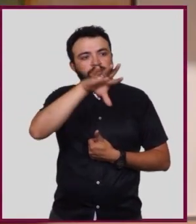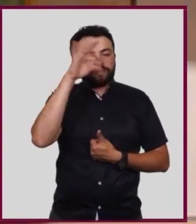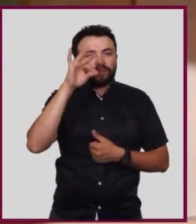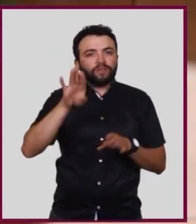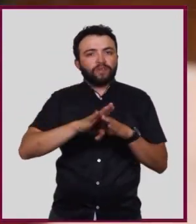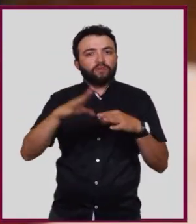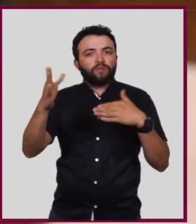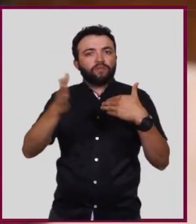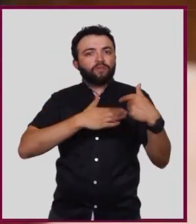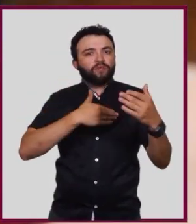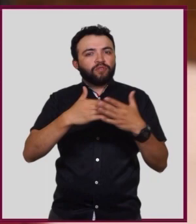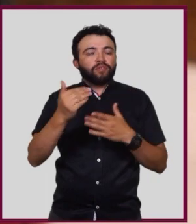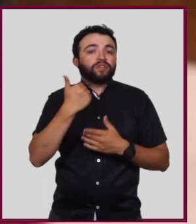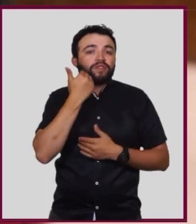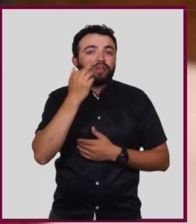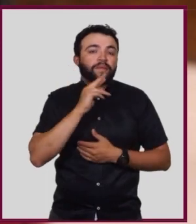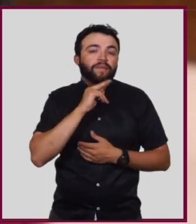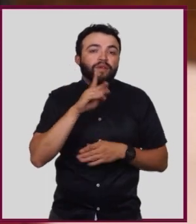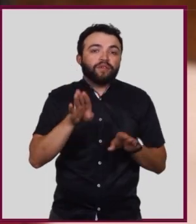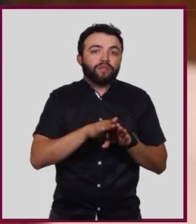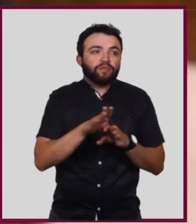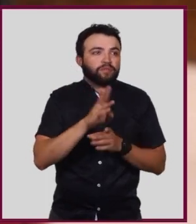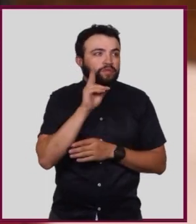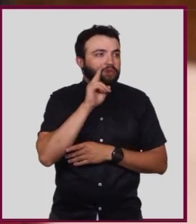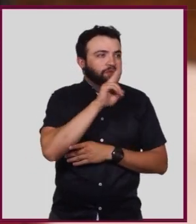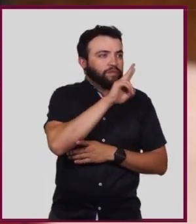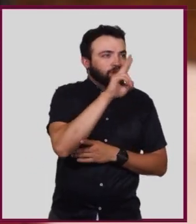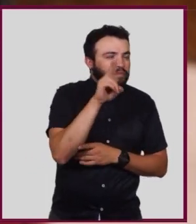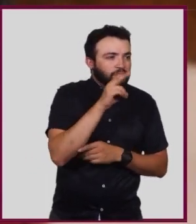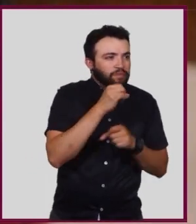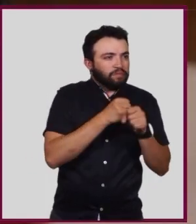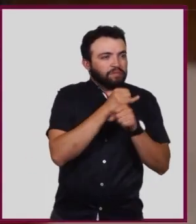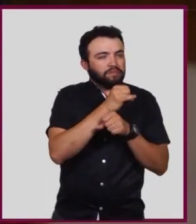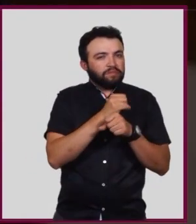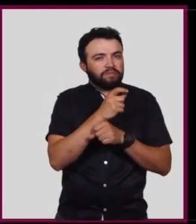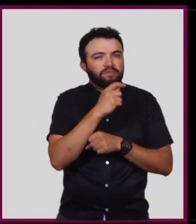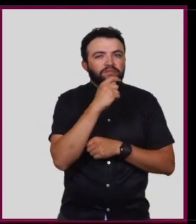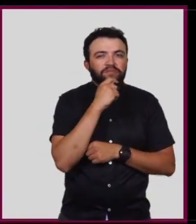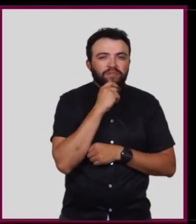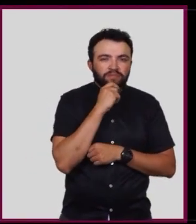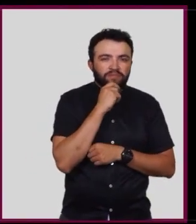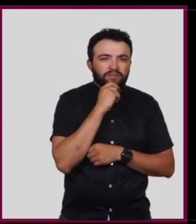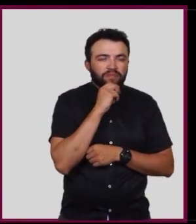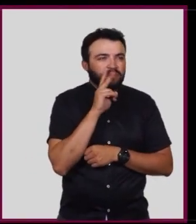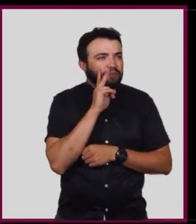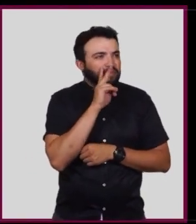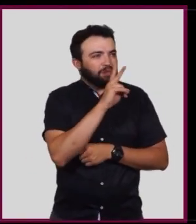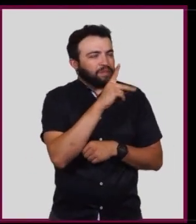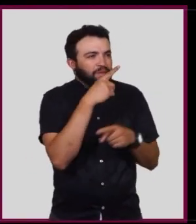de observación, de análisis y de interpretación